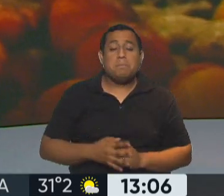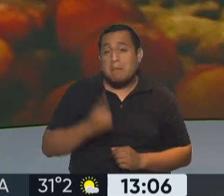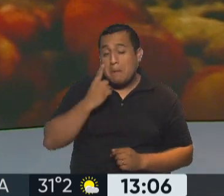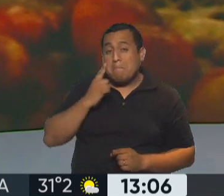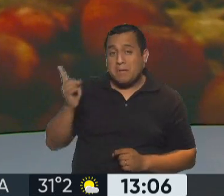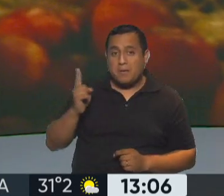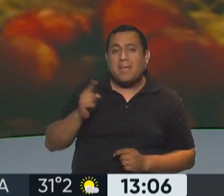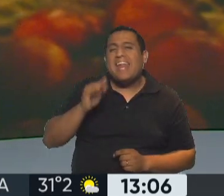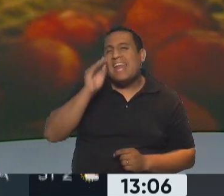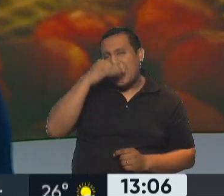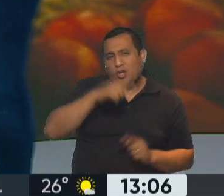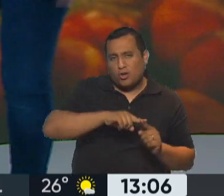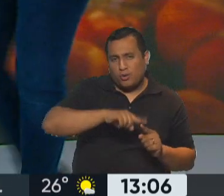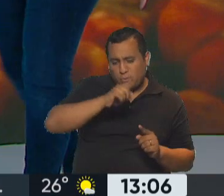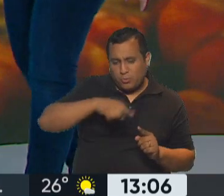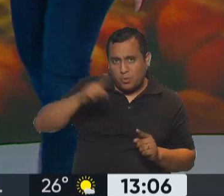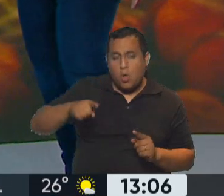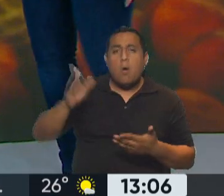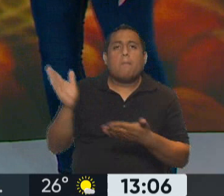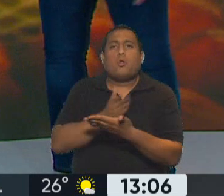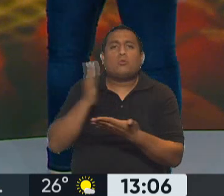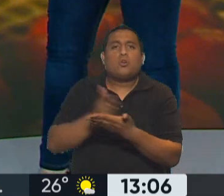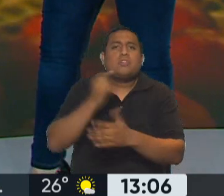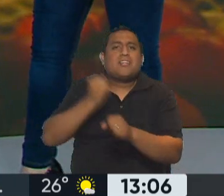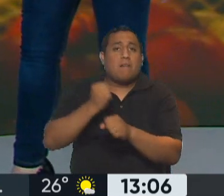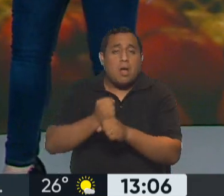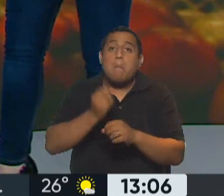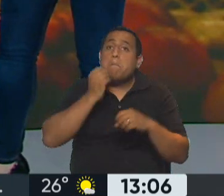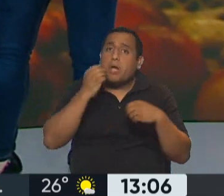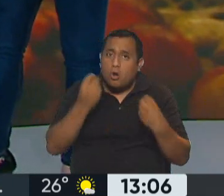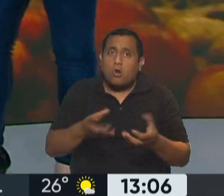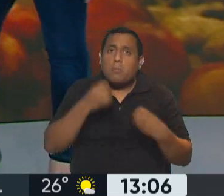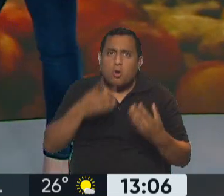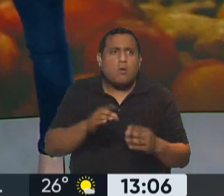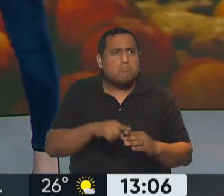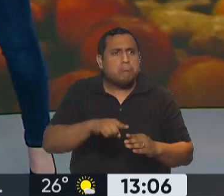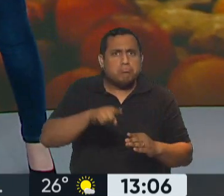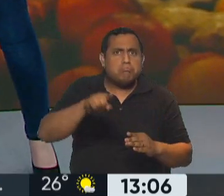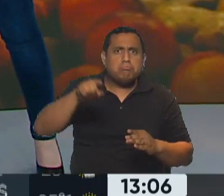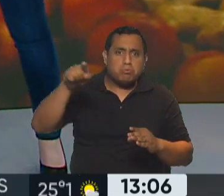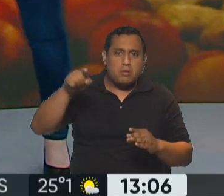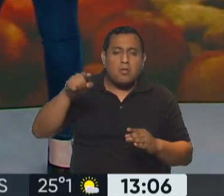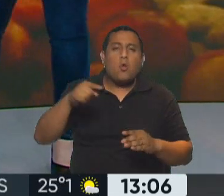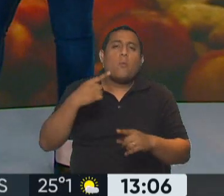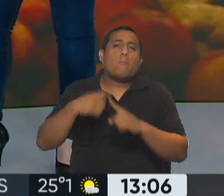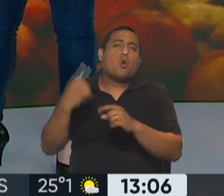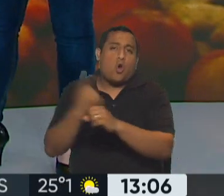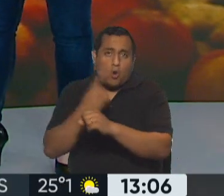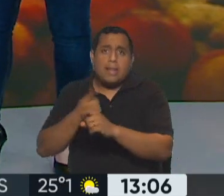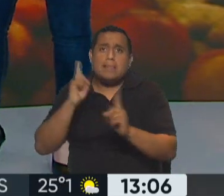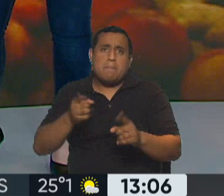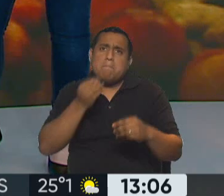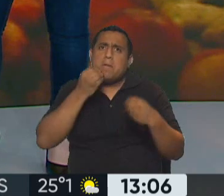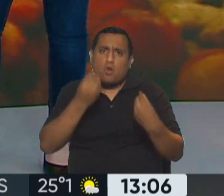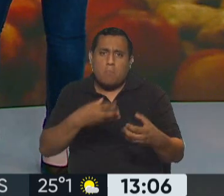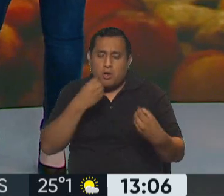fijan, en negro, acá es que la productividad laboral está mejorando y la productividad por horas también está mejorando.